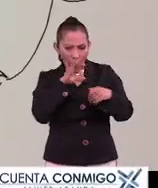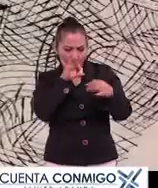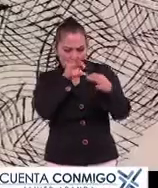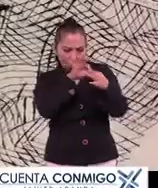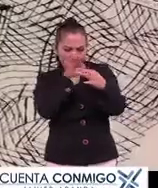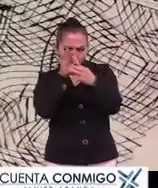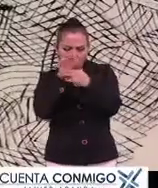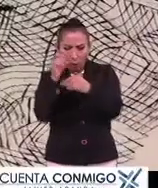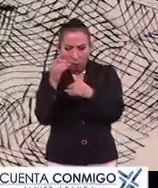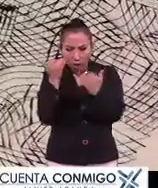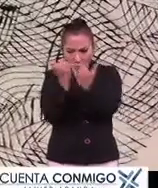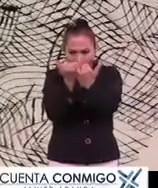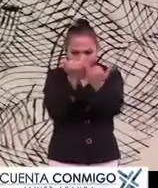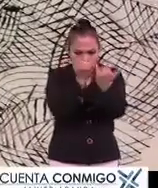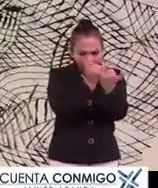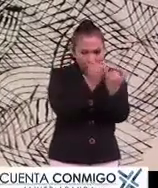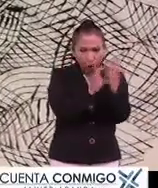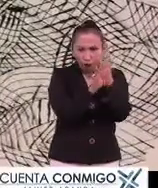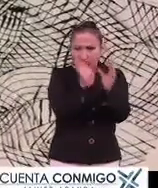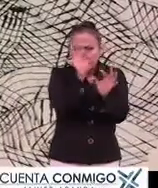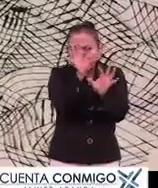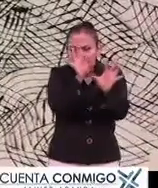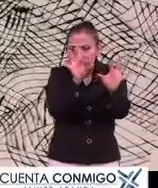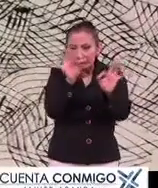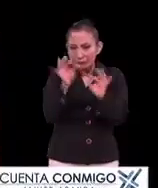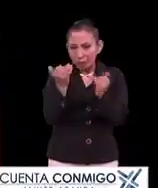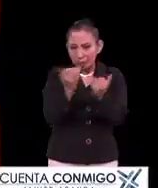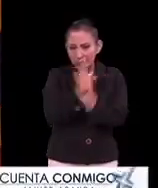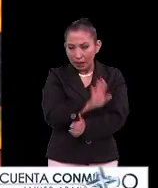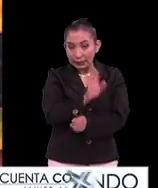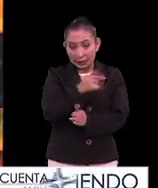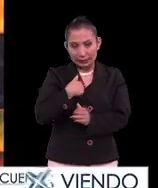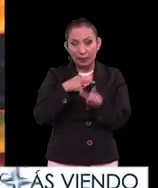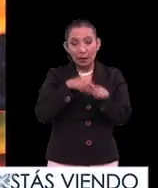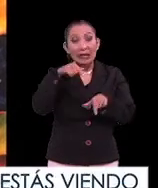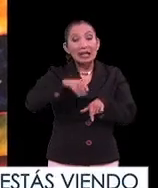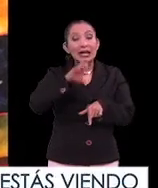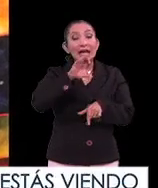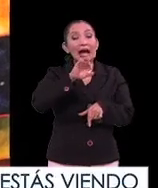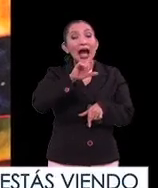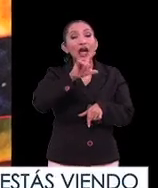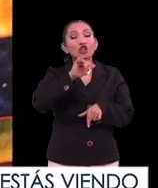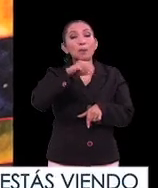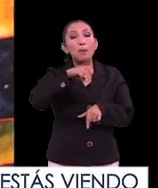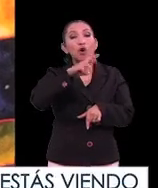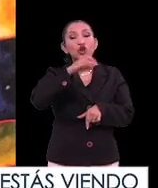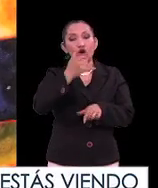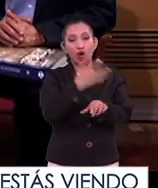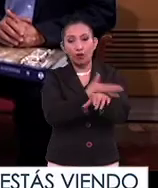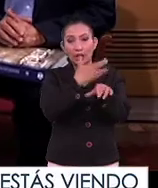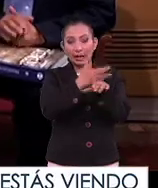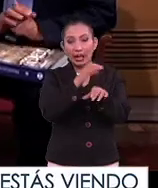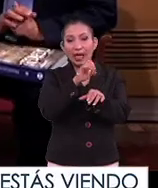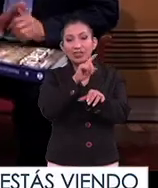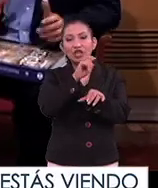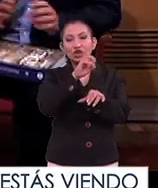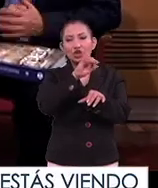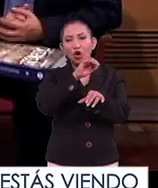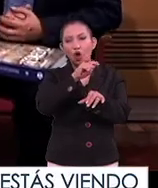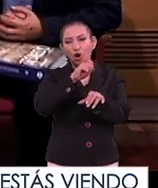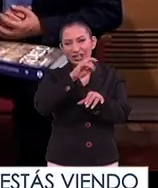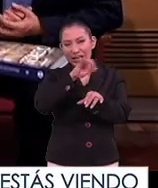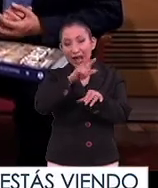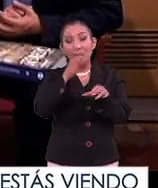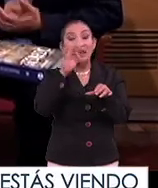unos puntos que se encuentran, ¿no? Les recuerdo que seguimos aquí con Carlos Monroy, coordinador editorial de esta